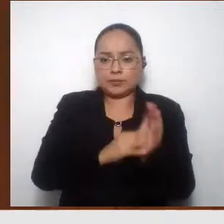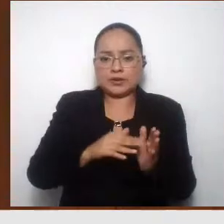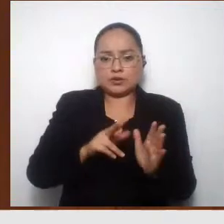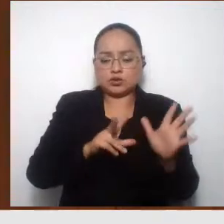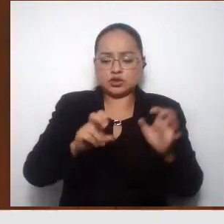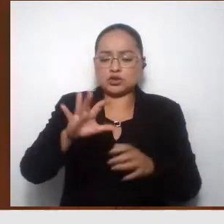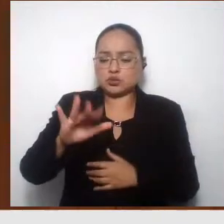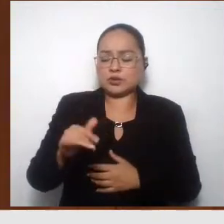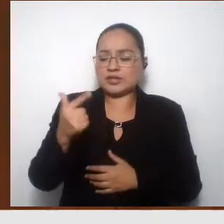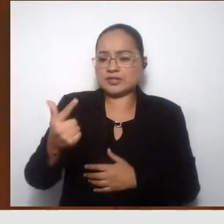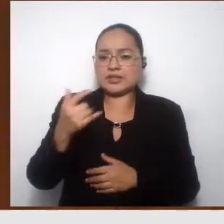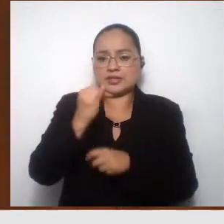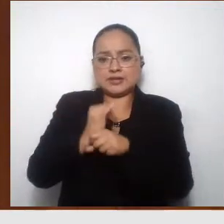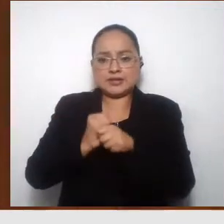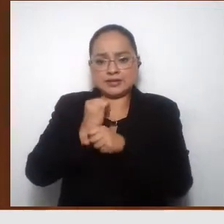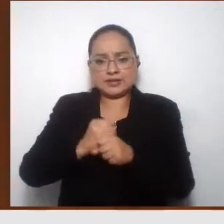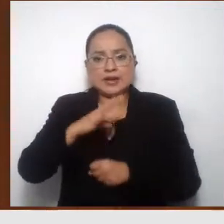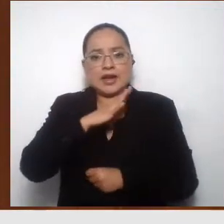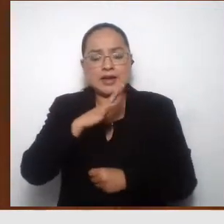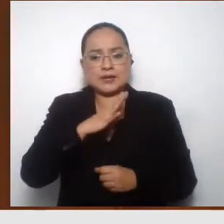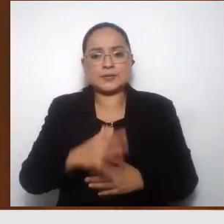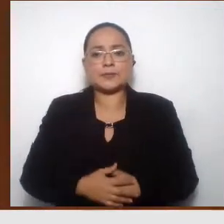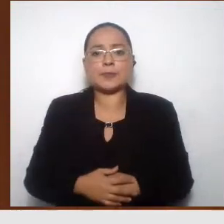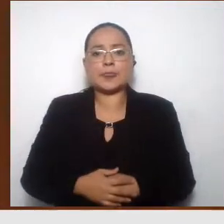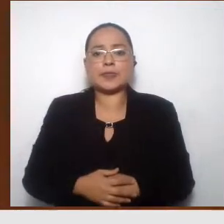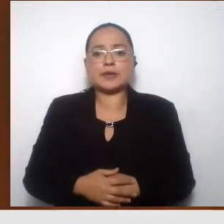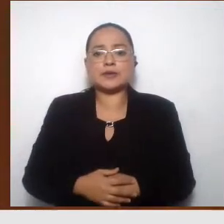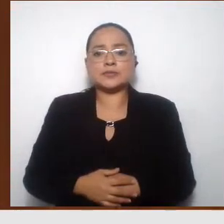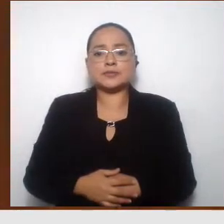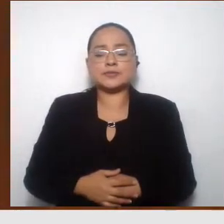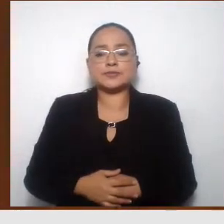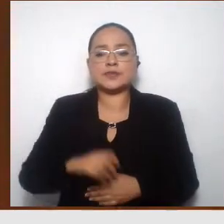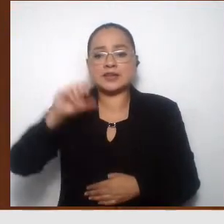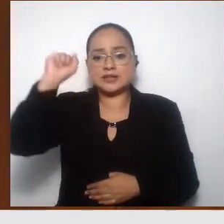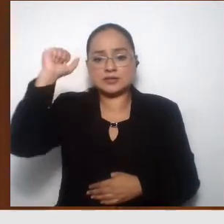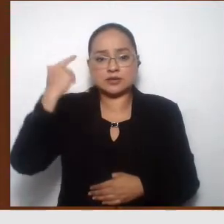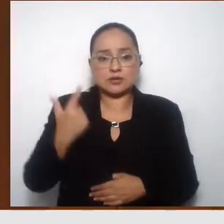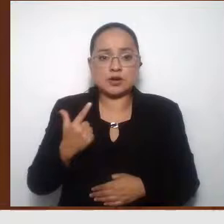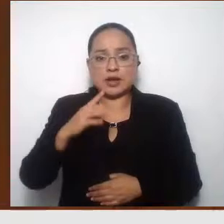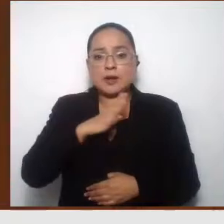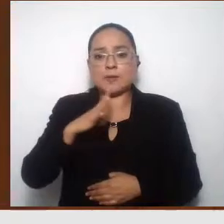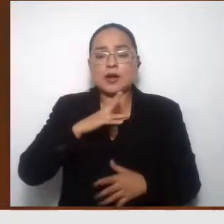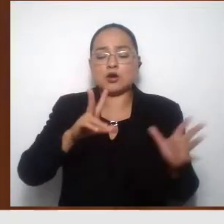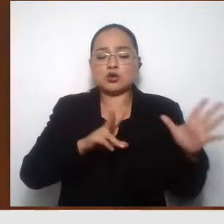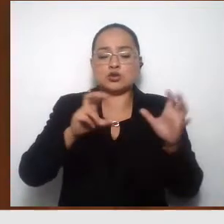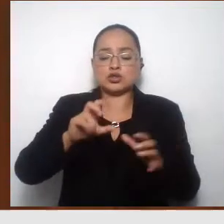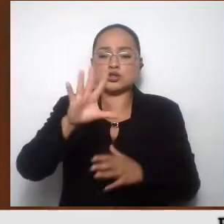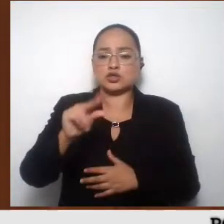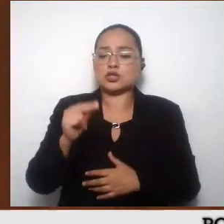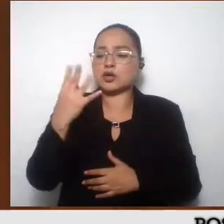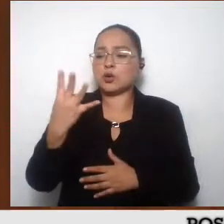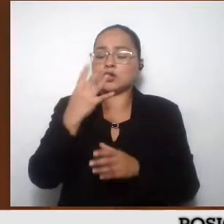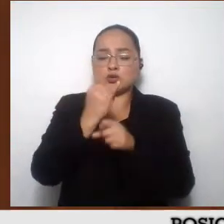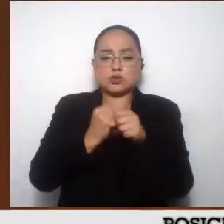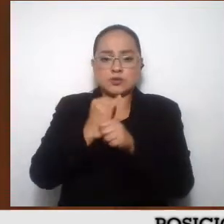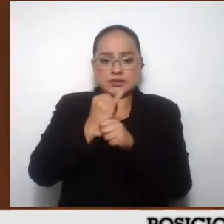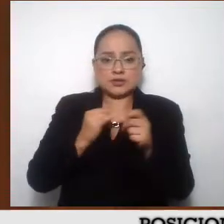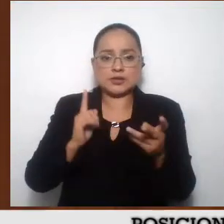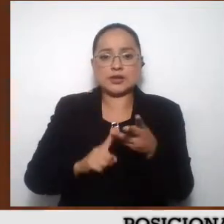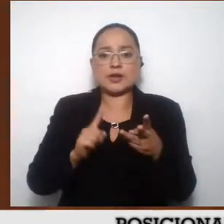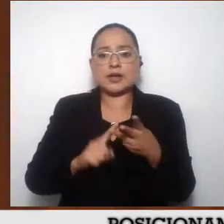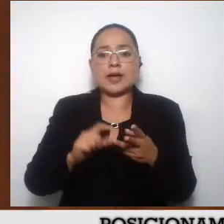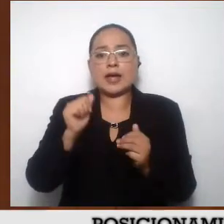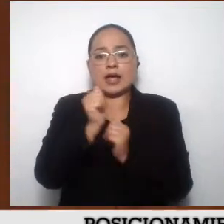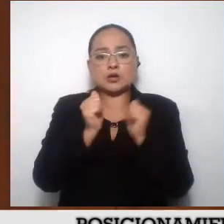9,857 averiguaciones previas, Sinaloa municipio se llevaron a cabo 884 averiguaciones, Angostura